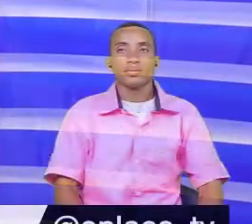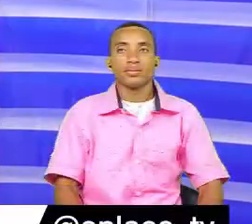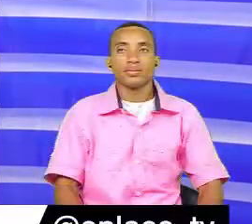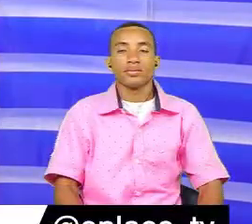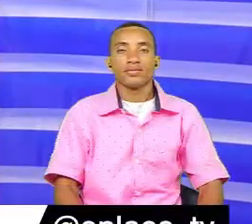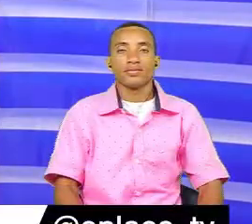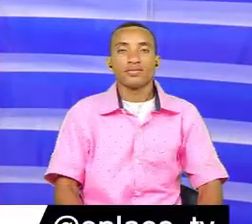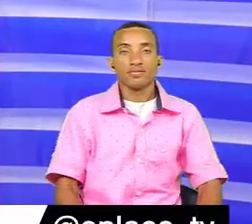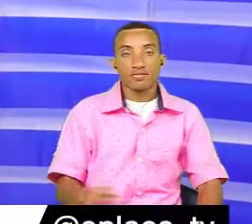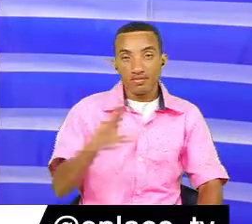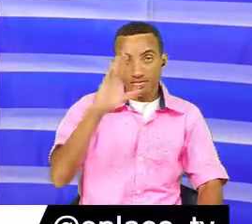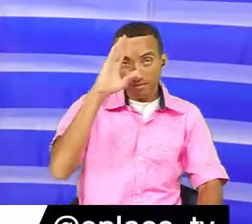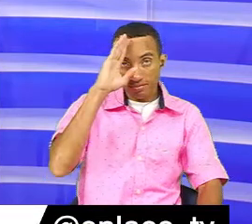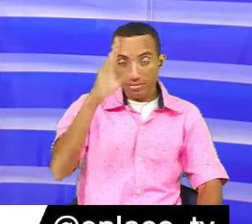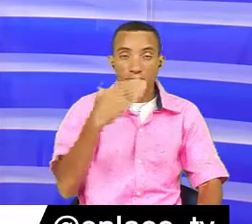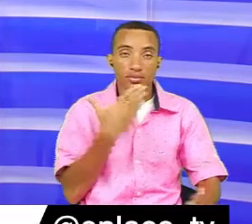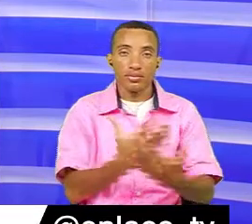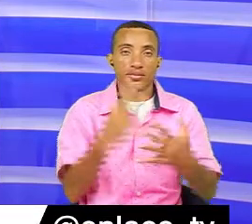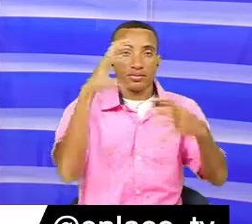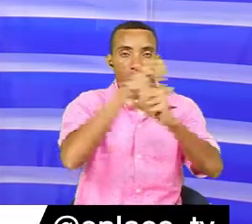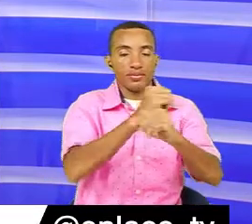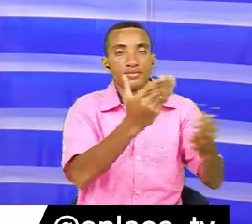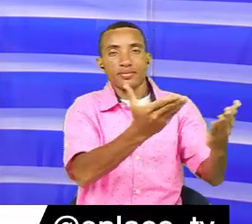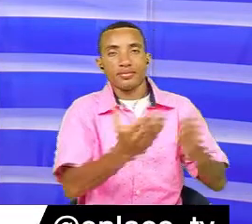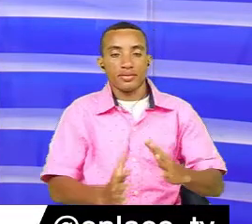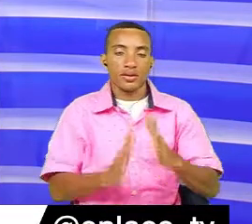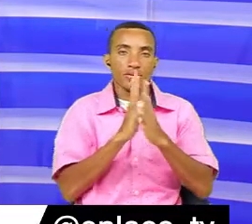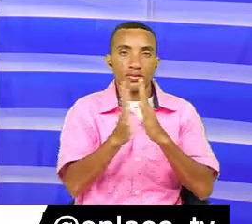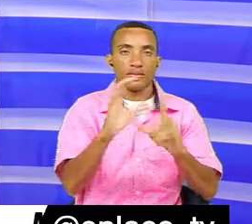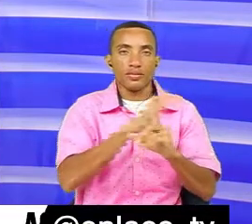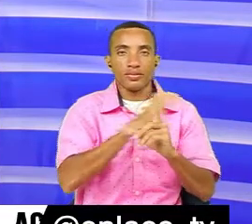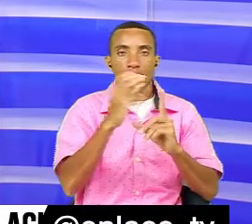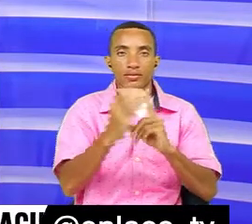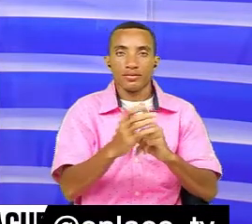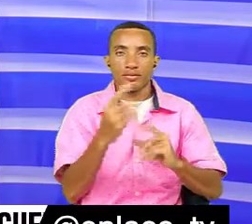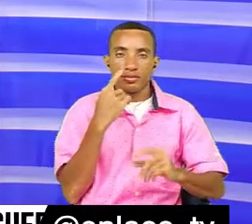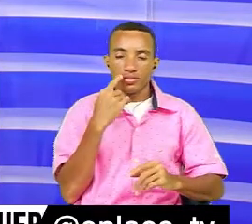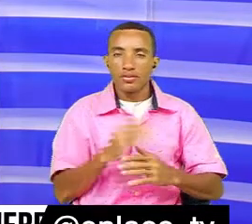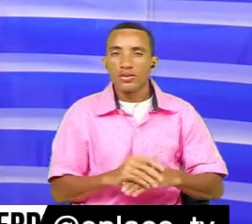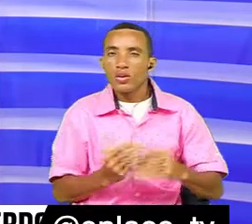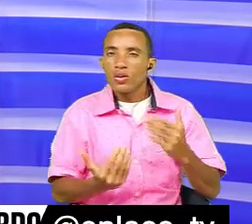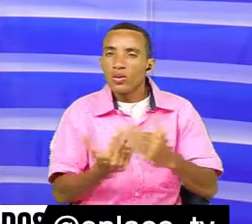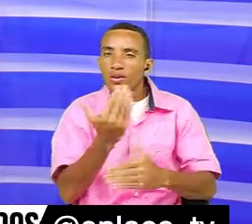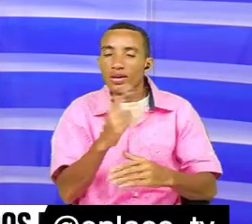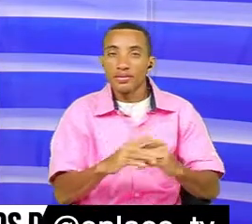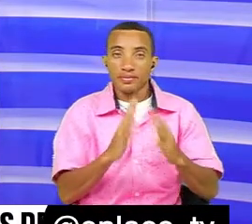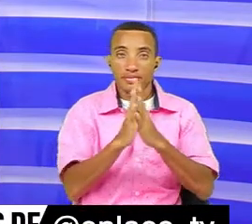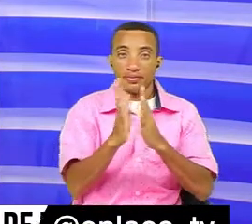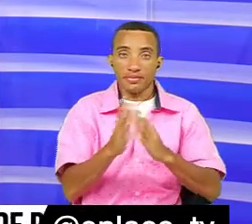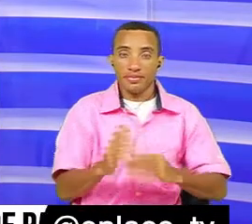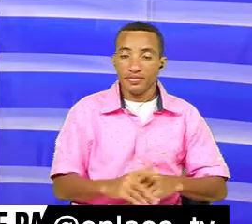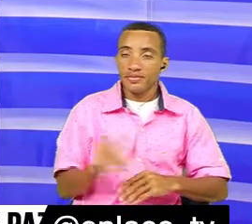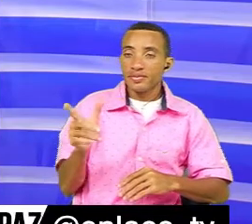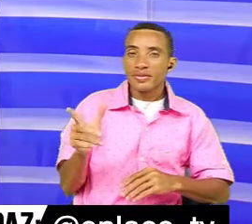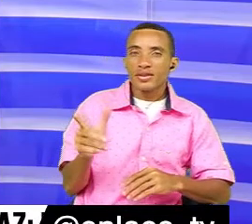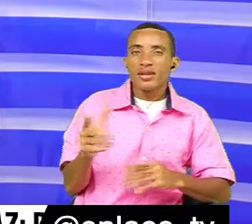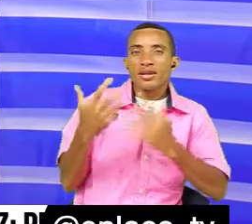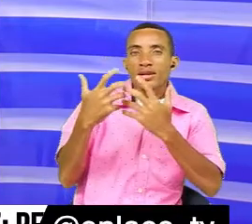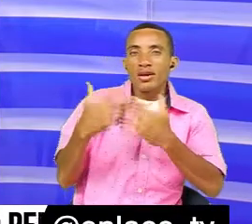¿Qué tal a todos? Muy buenas noches, bienvenidos a la buena información de cultura y entretenimiento en La Mira. Les cuento que el empresario Heriberto Zavala